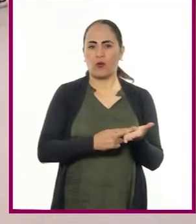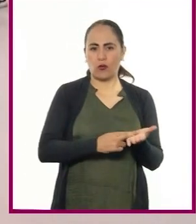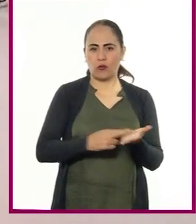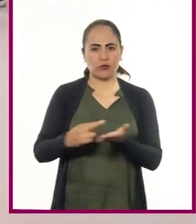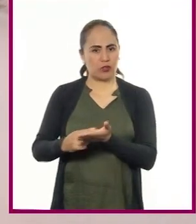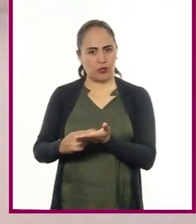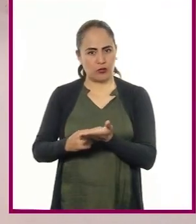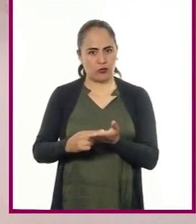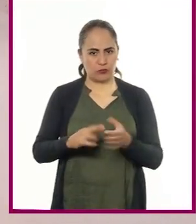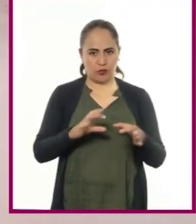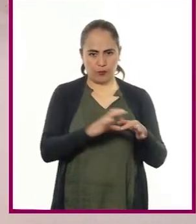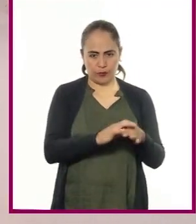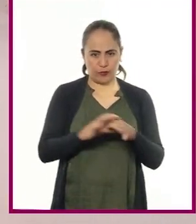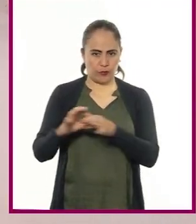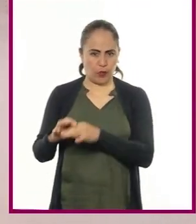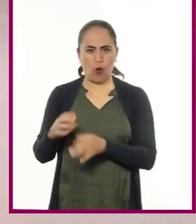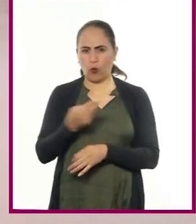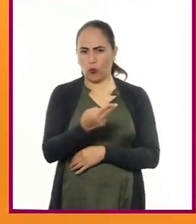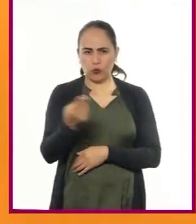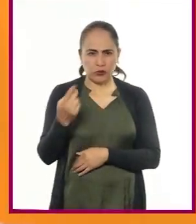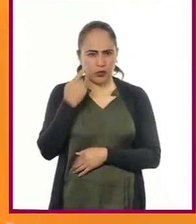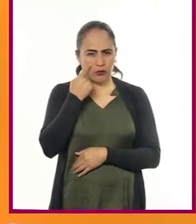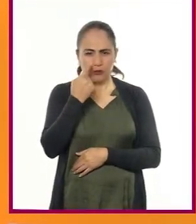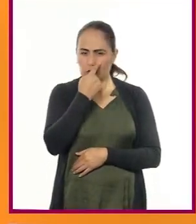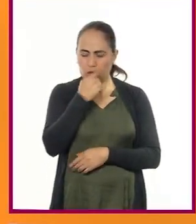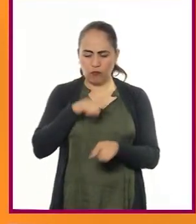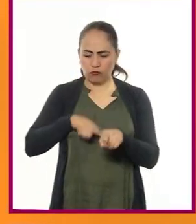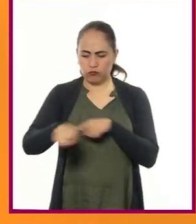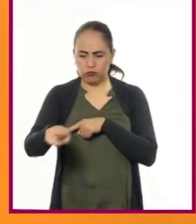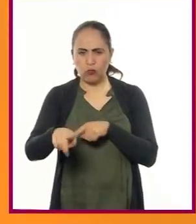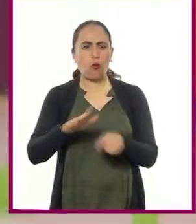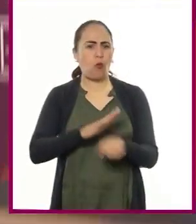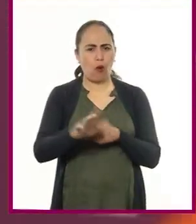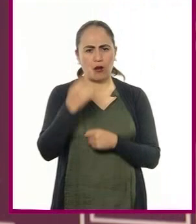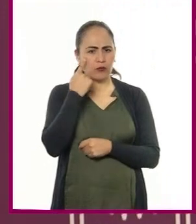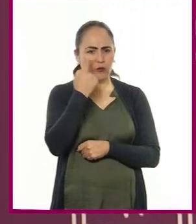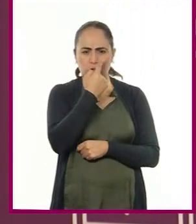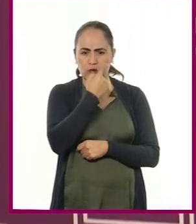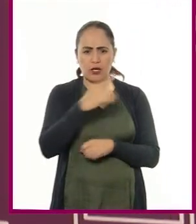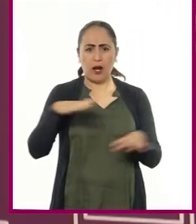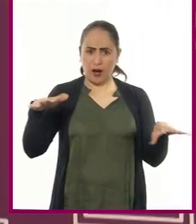Bien. Libres de elegir, ¿a cuál anoto? ¿Ya podemos cambiar de portería?